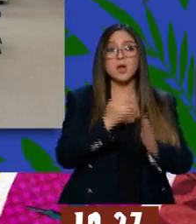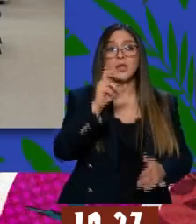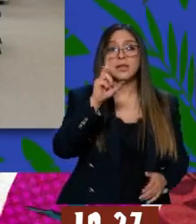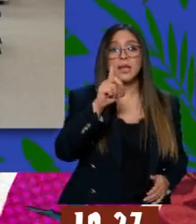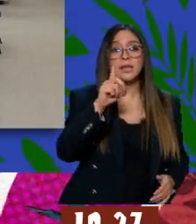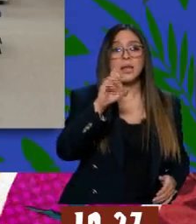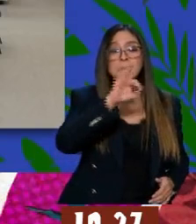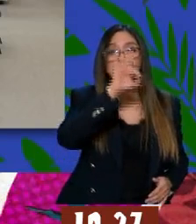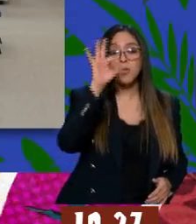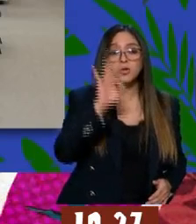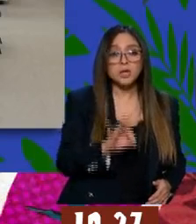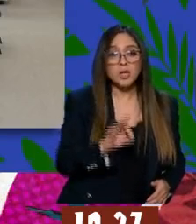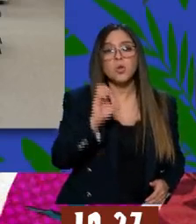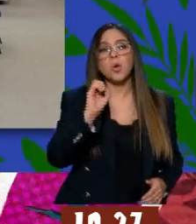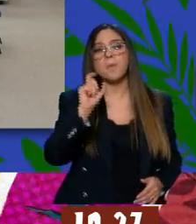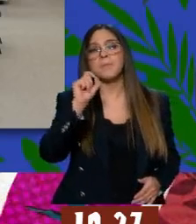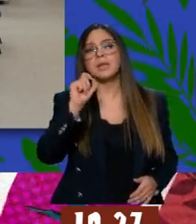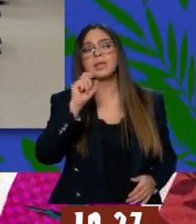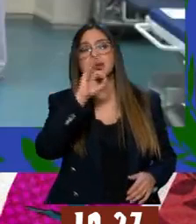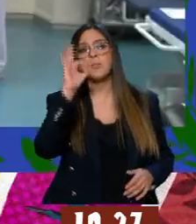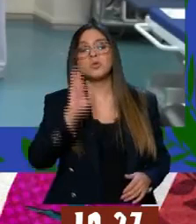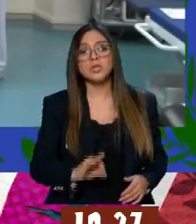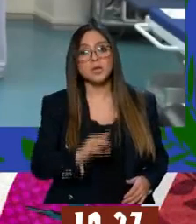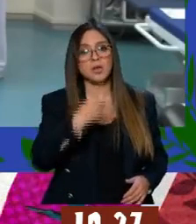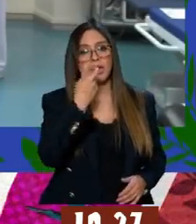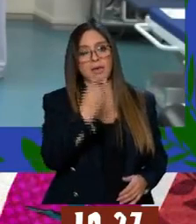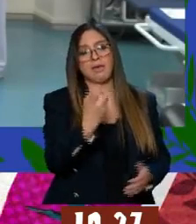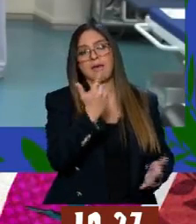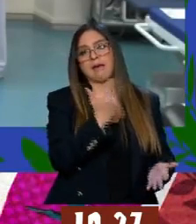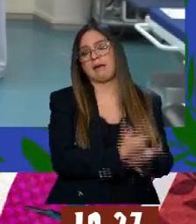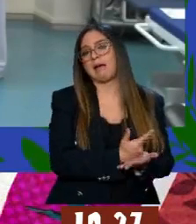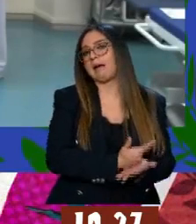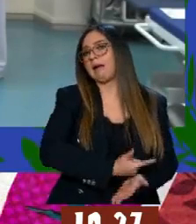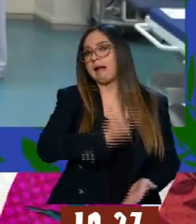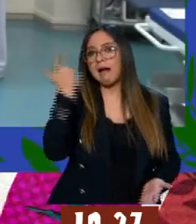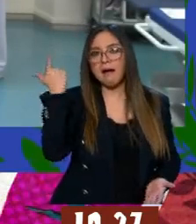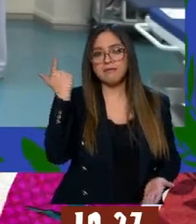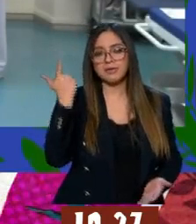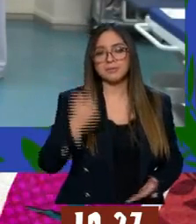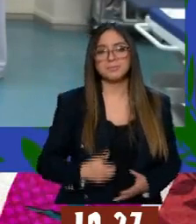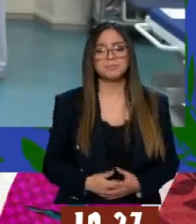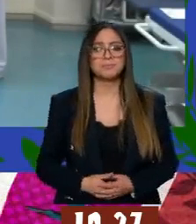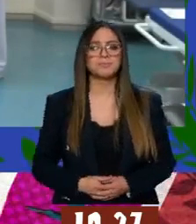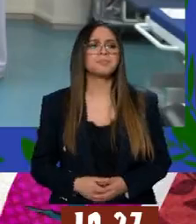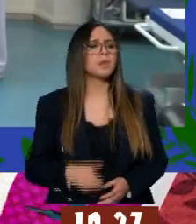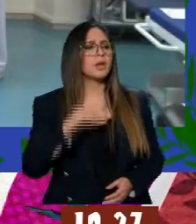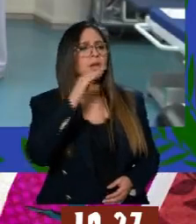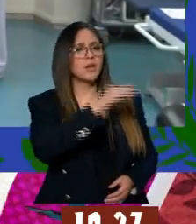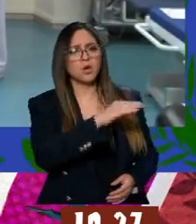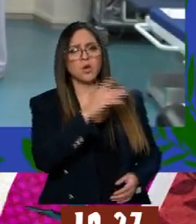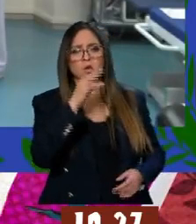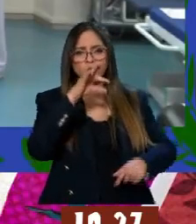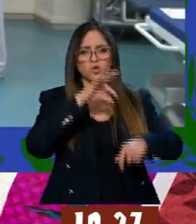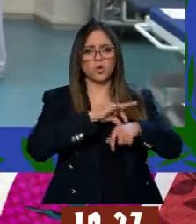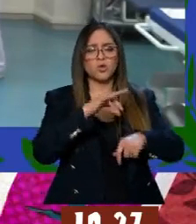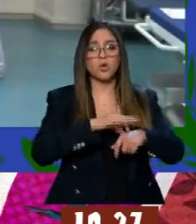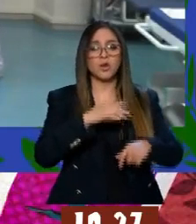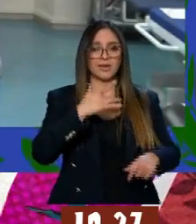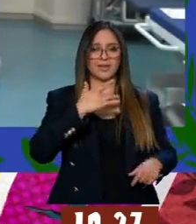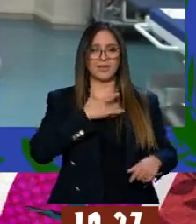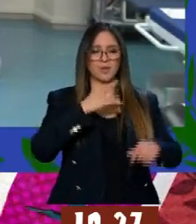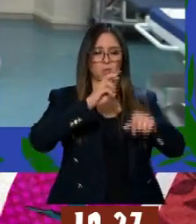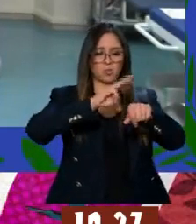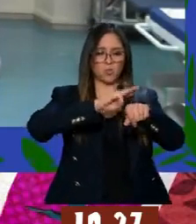30% o del 20%, es un daño severo. Doctor, ¿hay rehabilitación? ¿Hay posibilidades de rehabilitación? Si ya está muerta esa